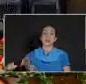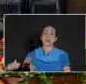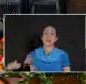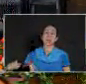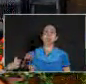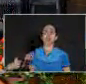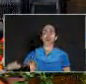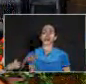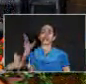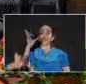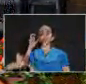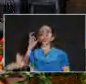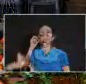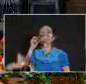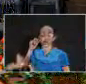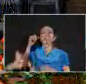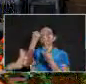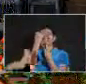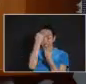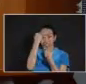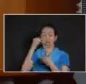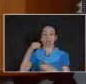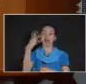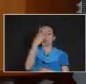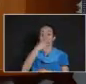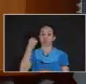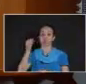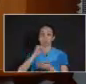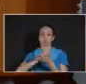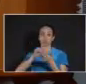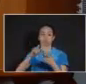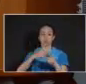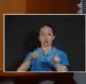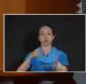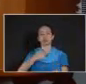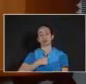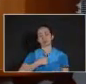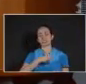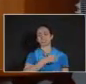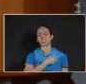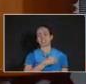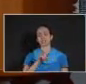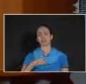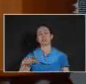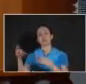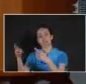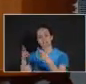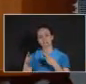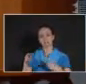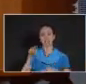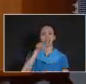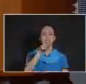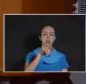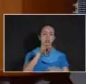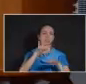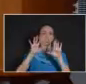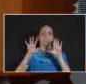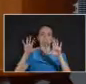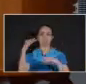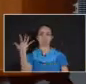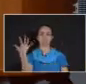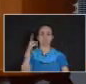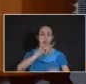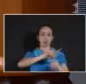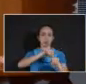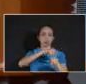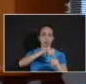hacerlo. Pero yo quisiera que me regalara esos 15 minutitos. Así, para ponerme atención a